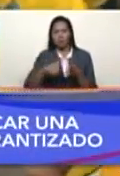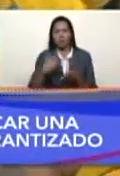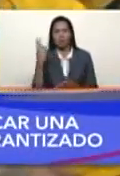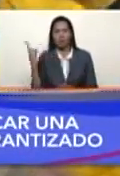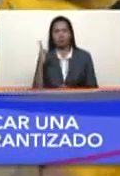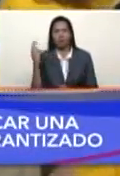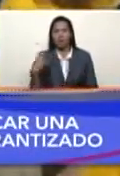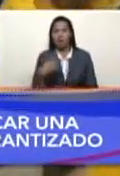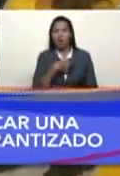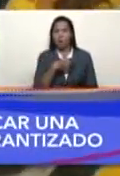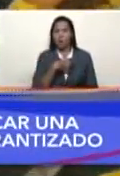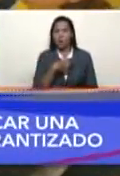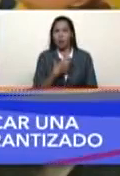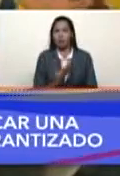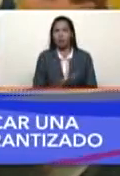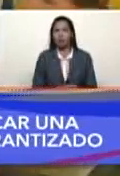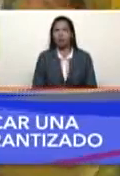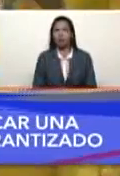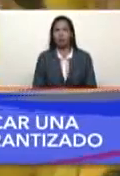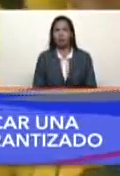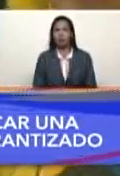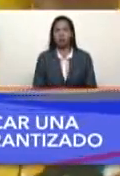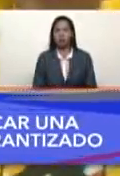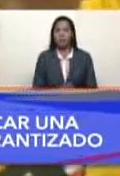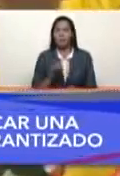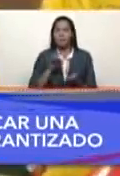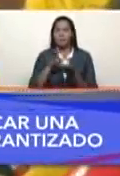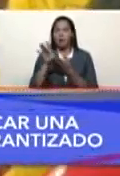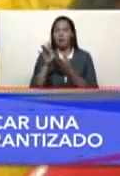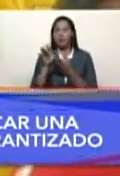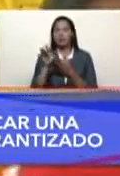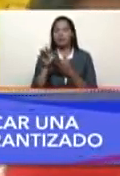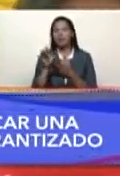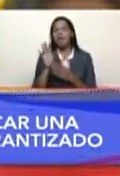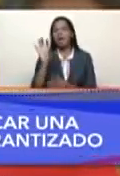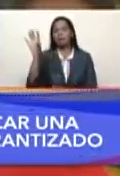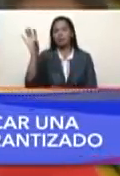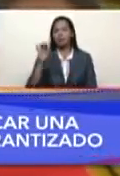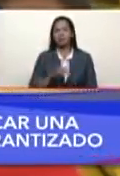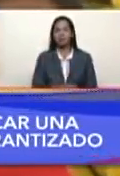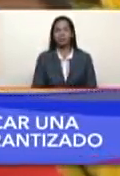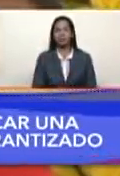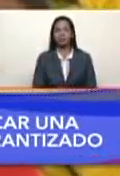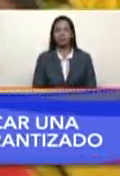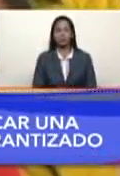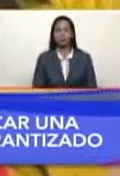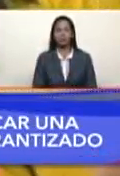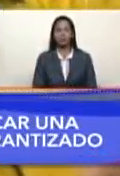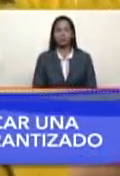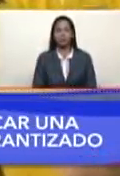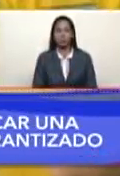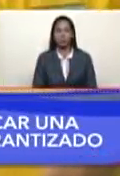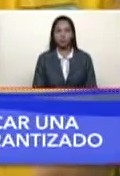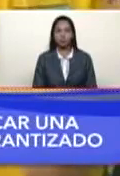Go home, Ku Klux Klan. Go home, Ku Klux Klan. Fuera de aquí, Ku Klux Klan.